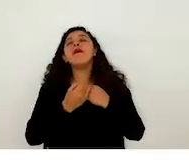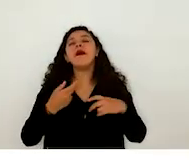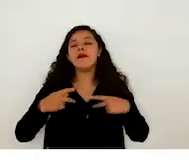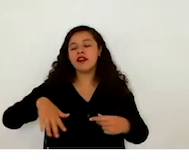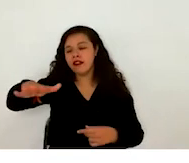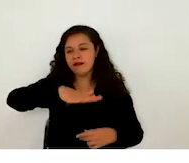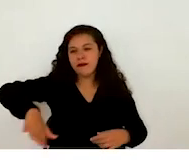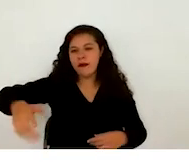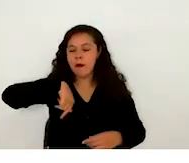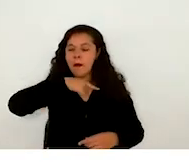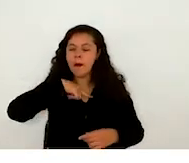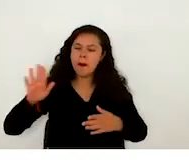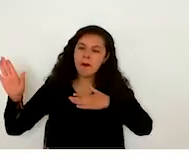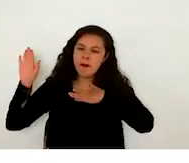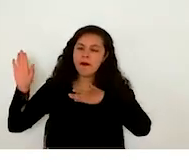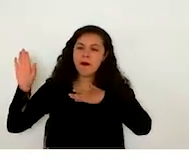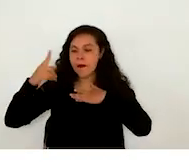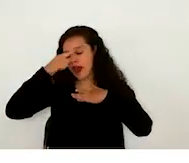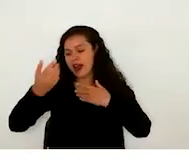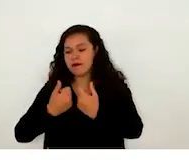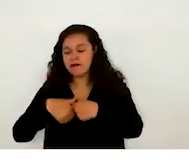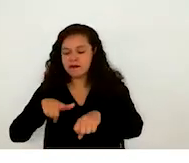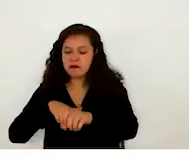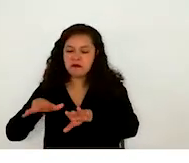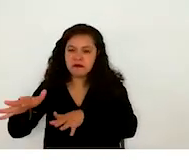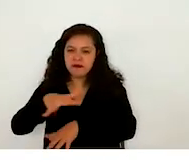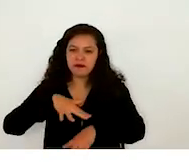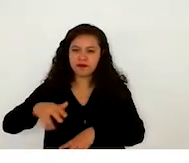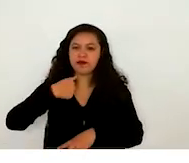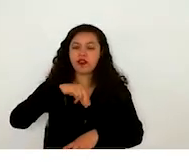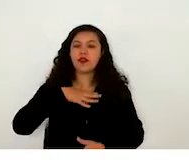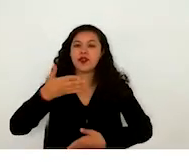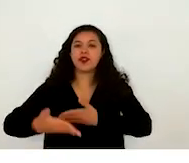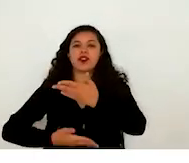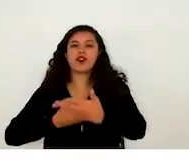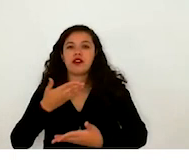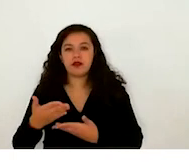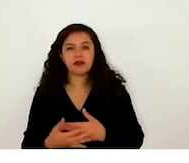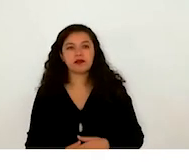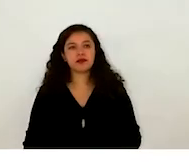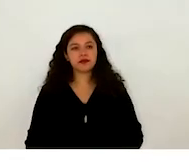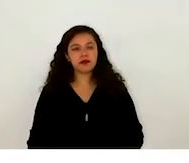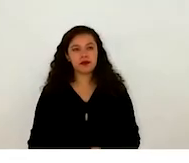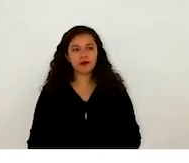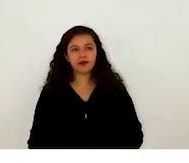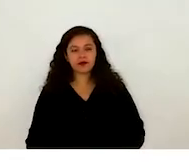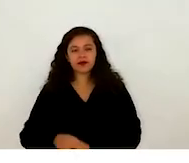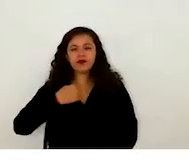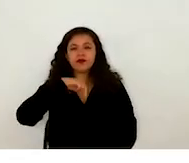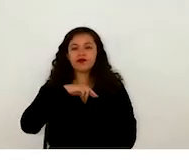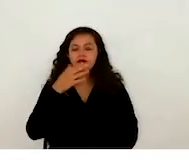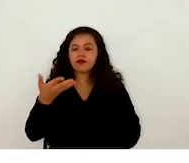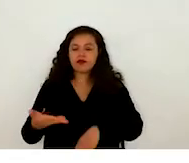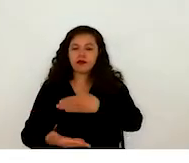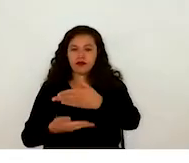o el ámbito social porque a final de cuentas nosotros prestamos servicios damos un servicio